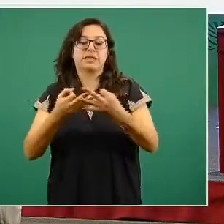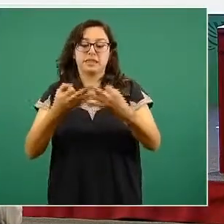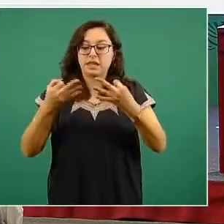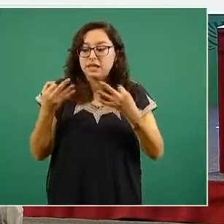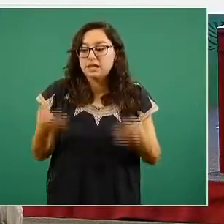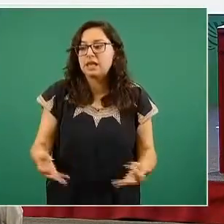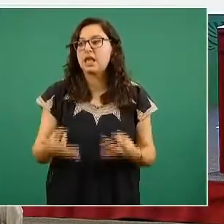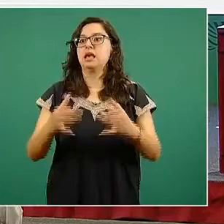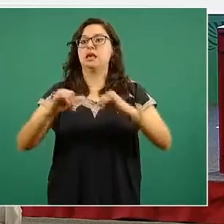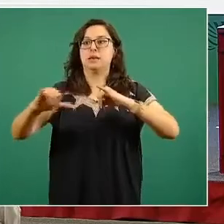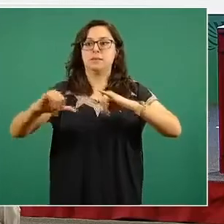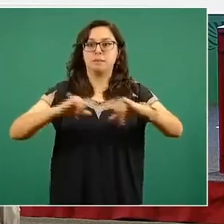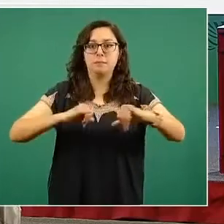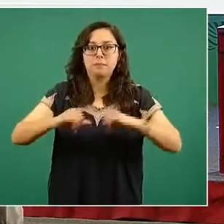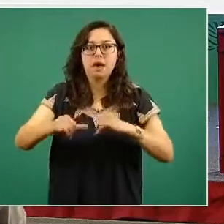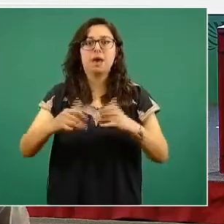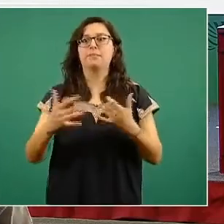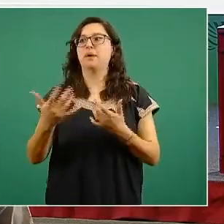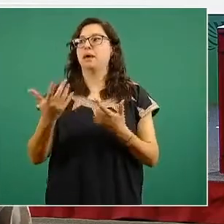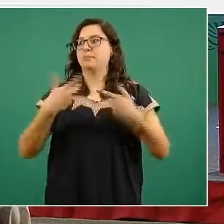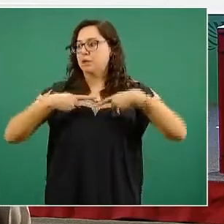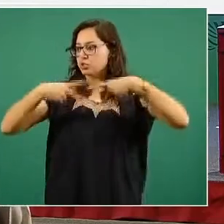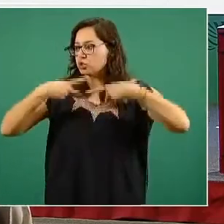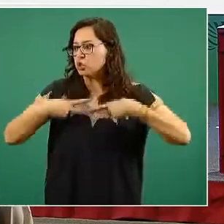epidemiológica que le ha permitido a cada país